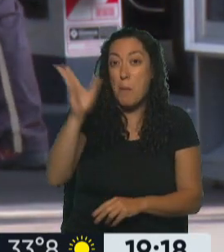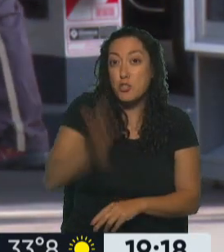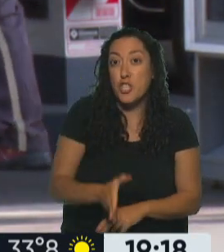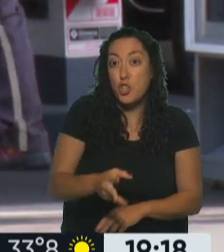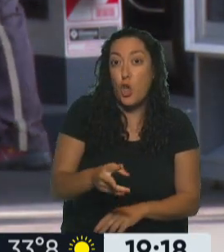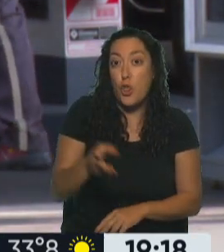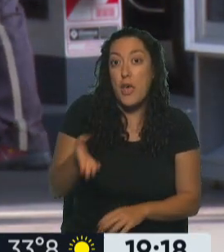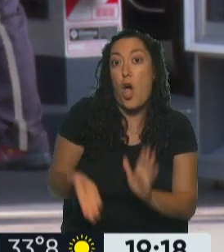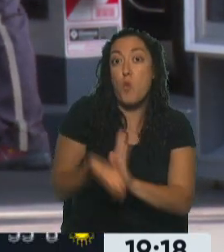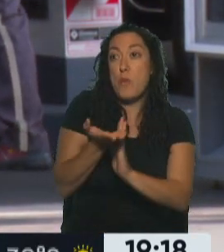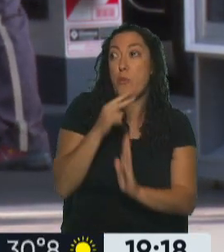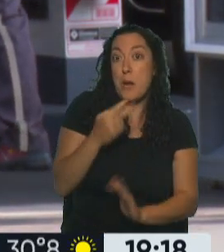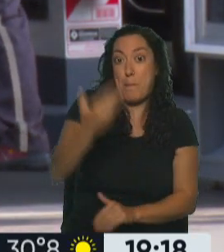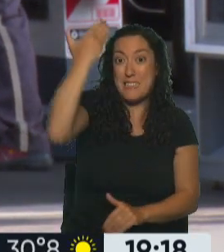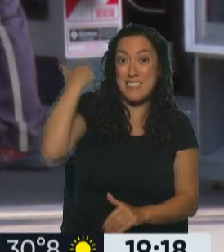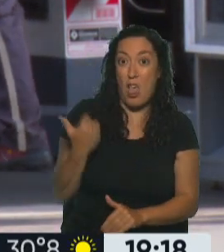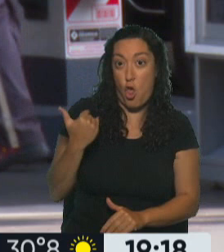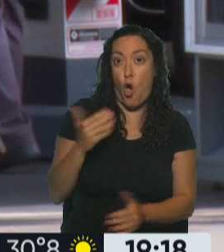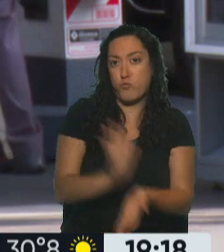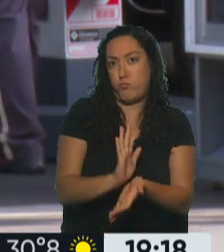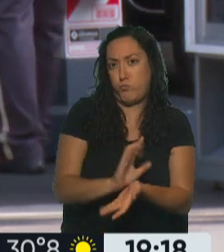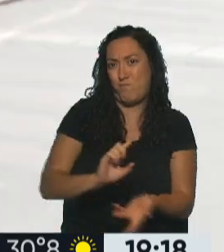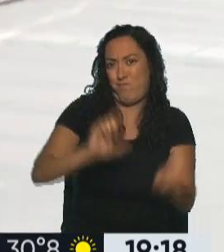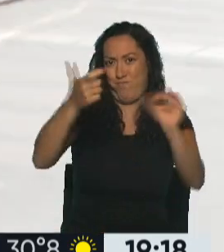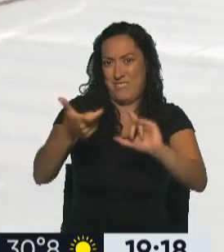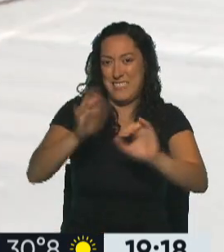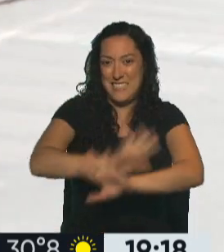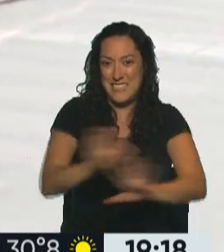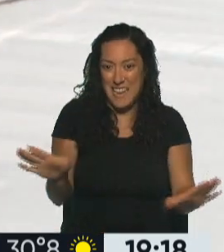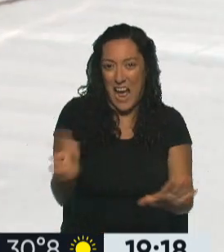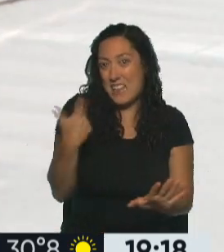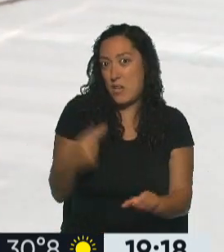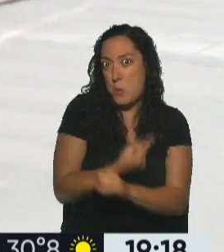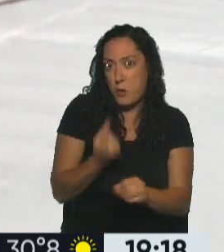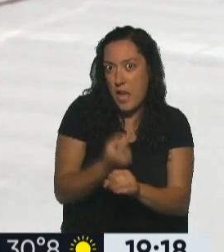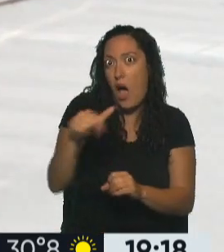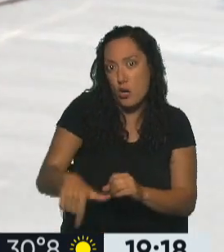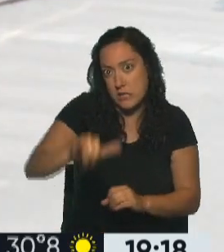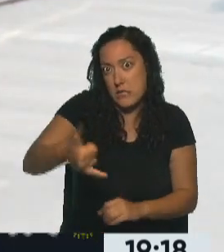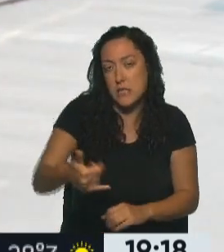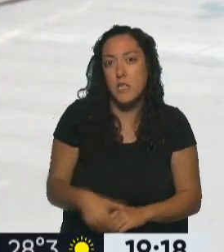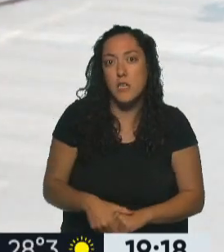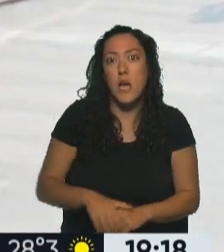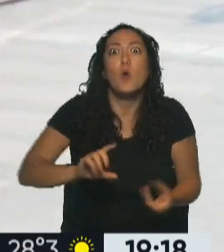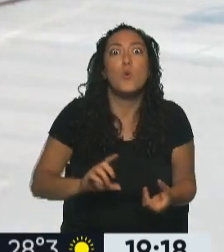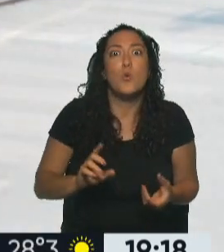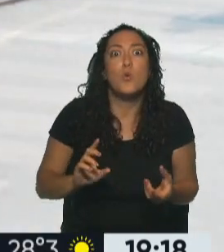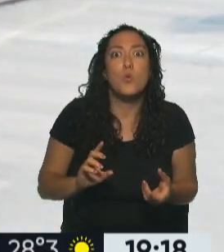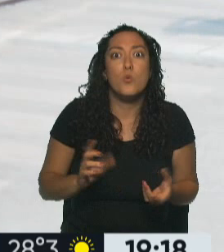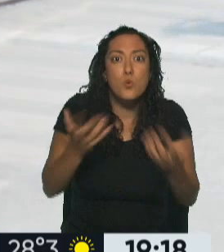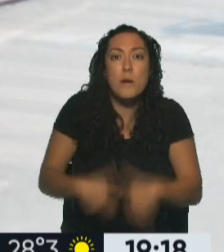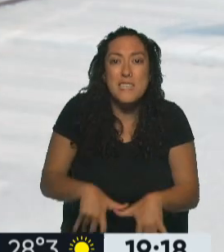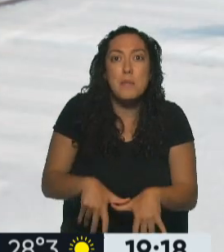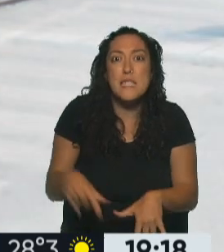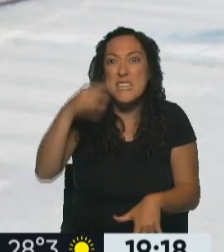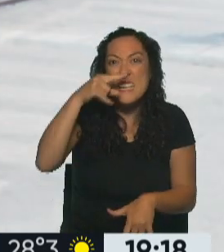el viernes, que era como ponerse al día con los aumentos que antes no habían podido hacer. Pero inmediatamente esta semana aumentó el dólar y